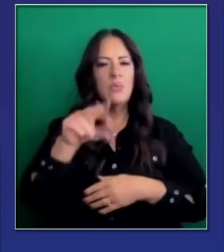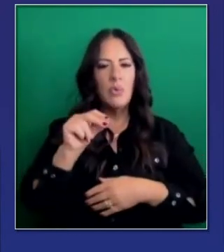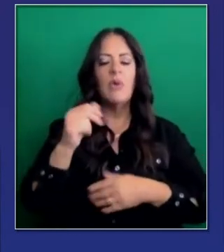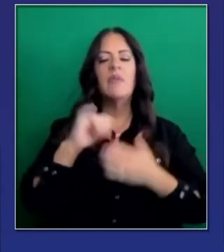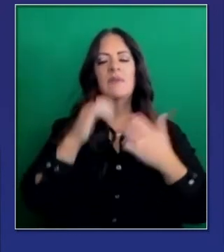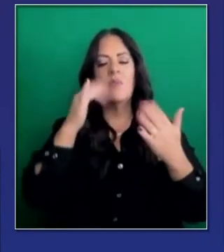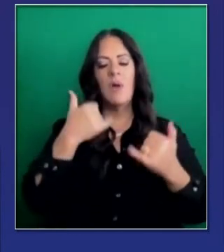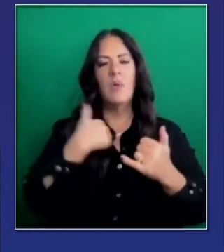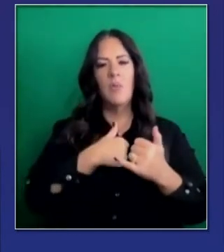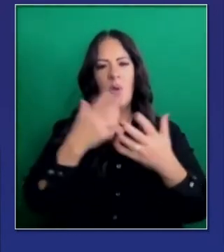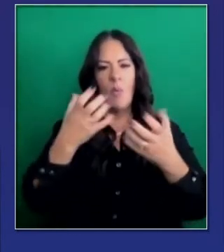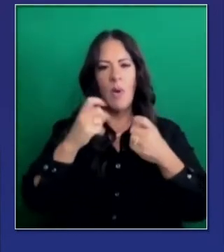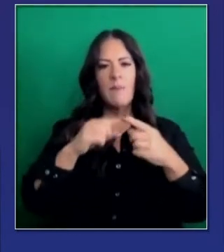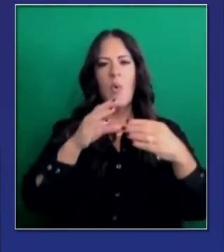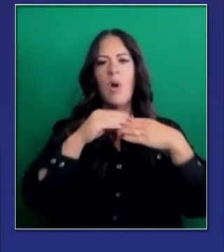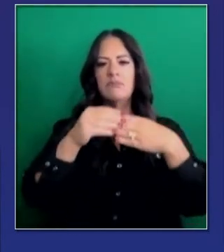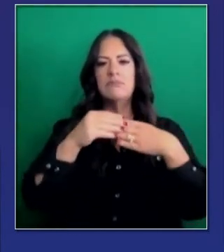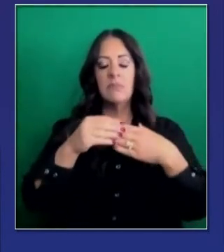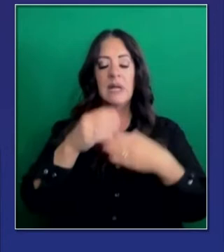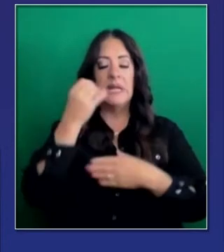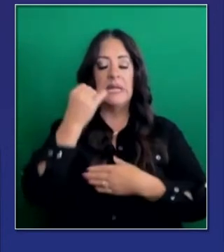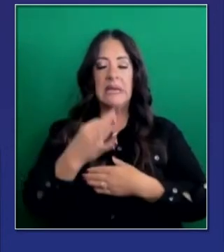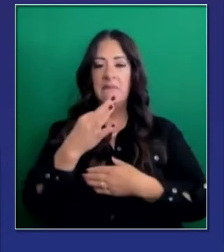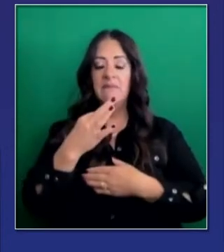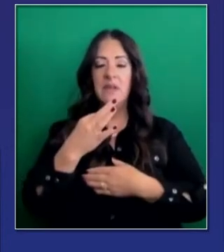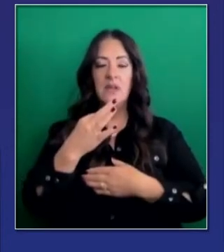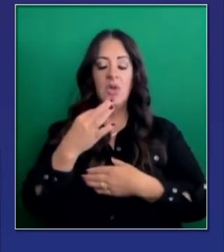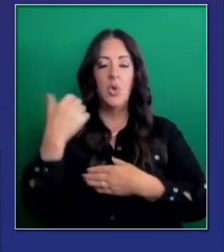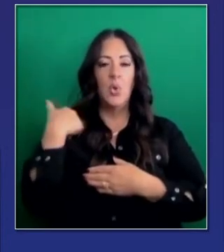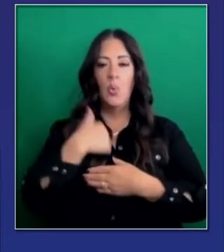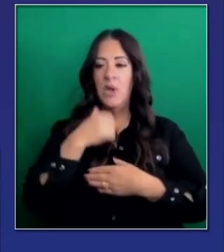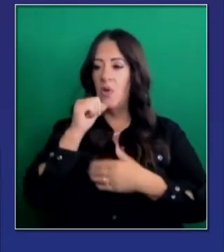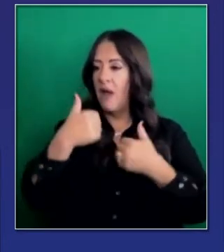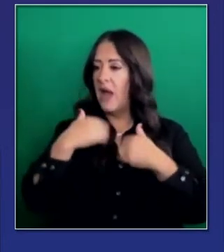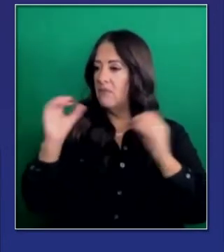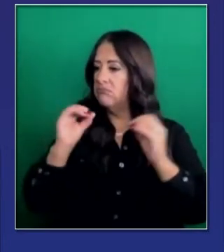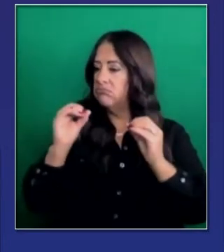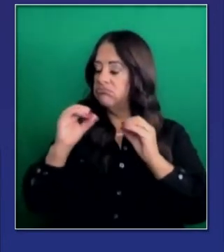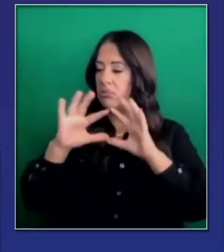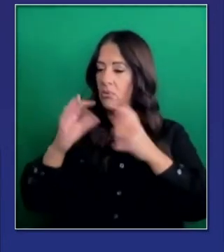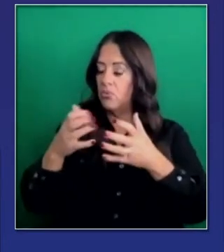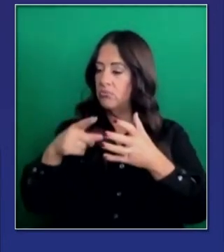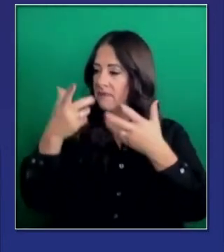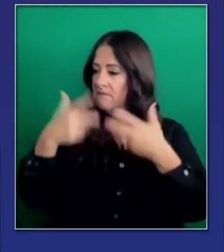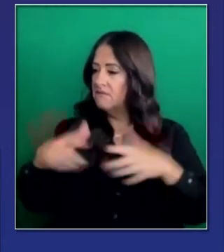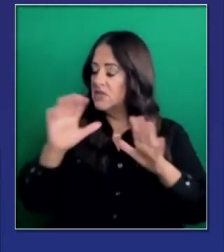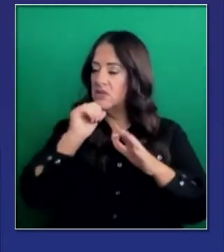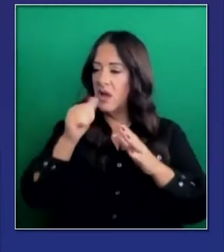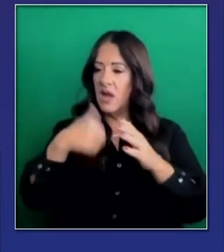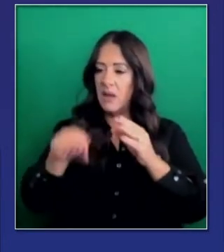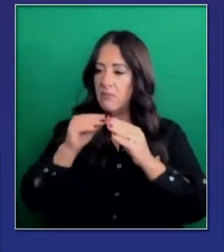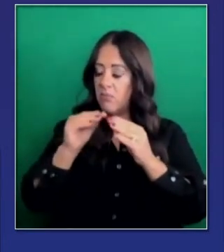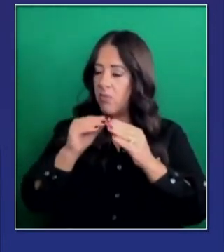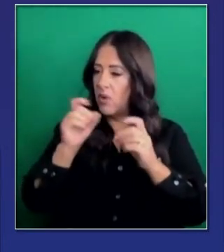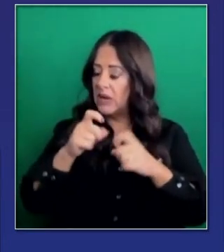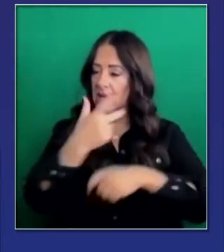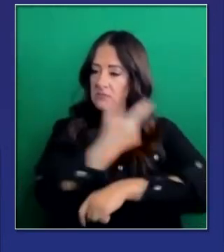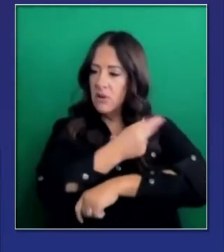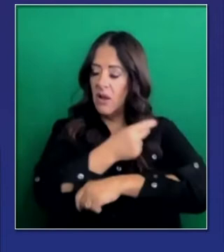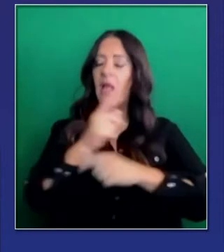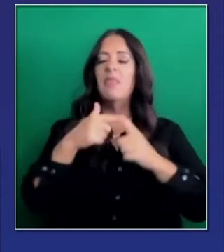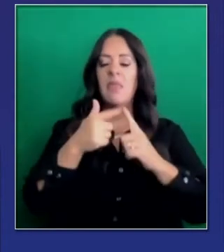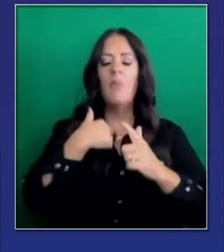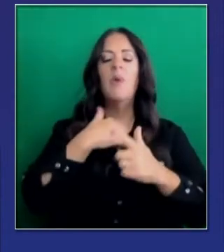si hay una dosis que está sentada allí y nadie está en la fila pues alguien dependiendo de los niveles hay que poder